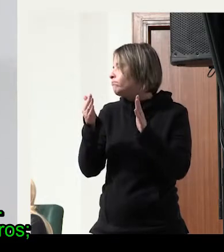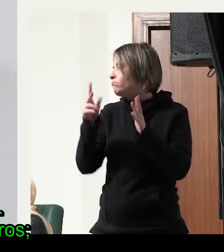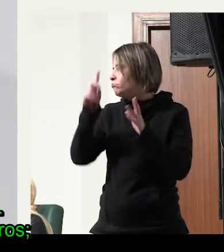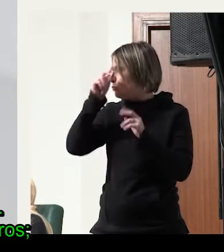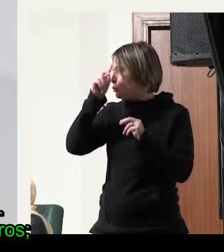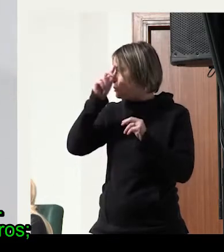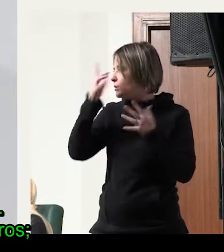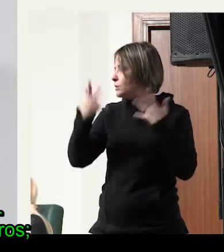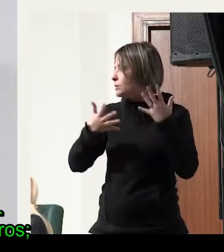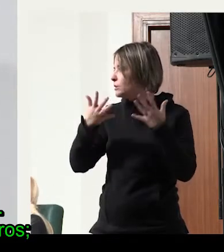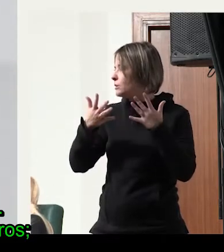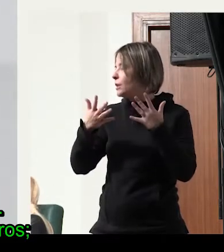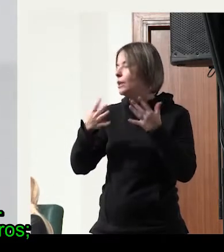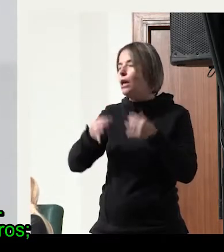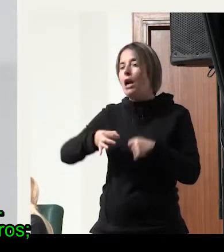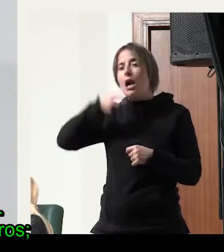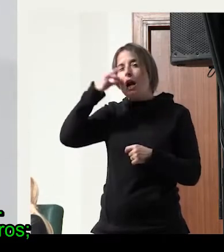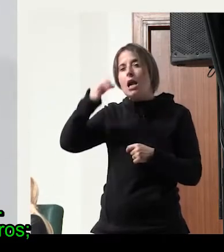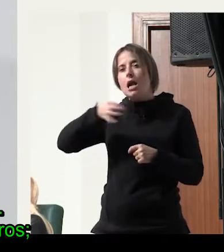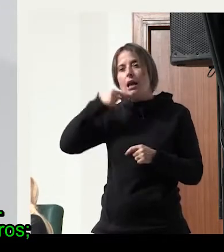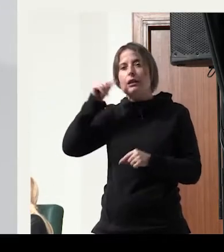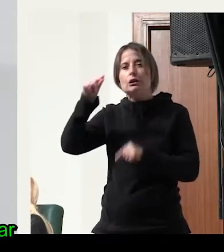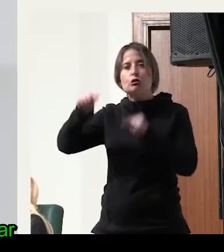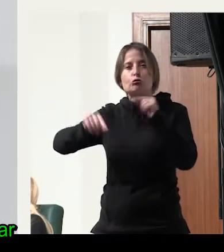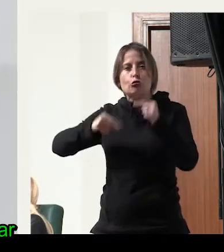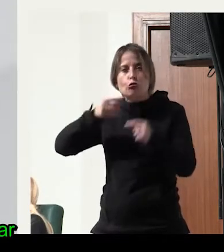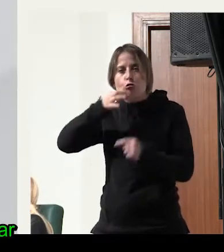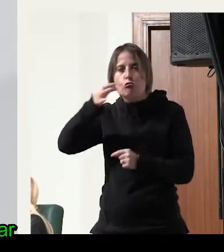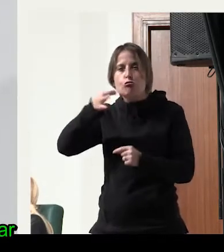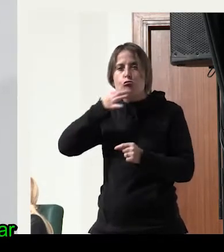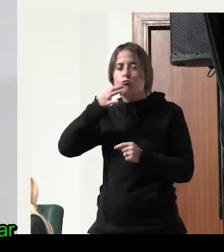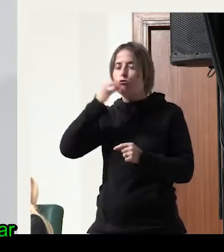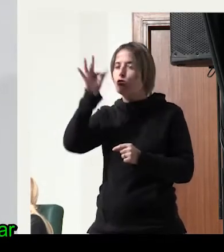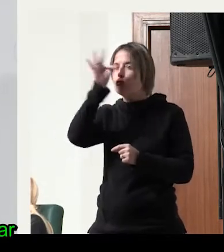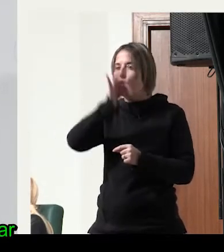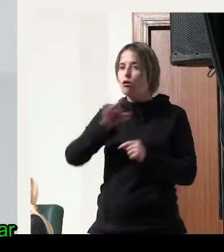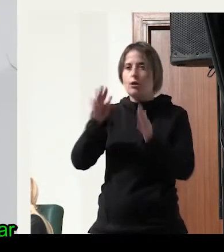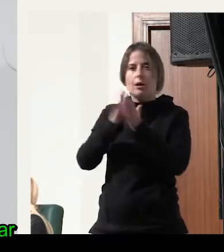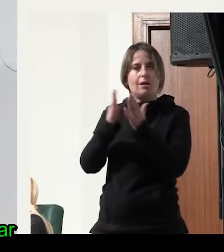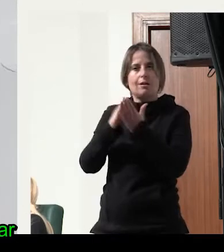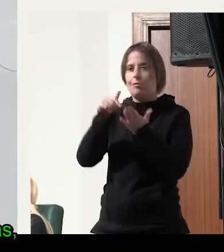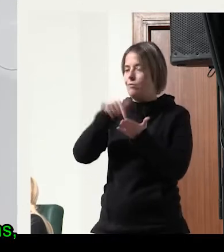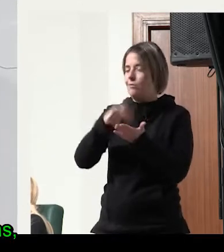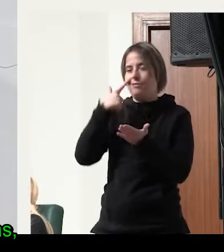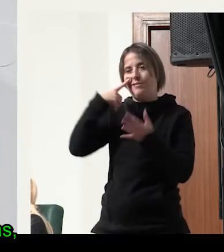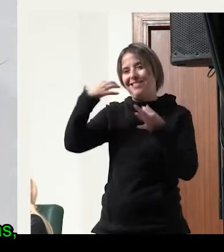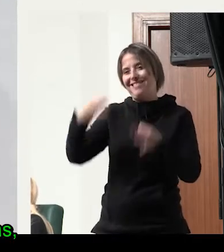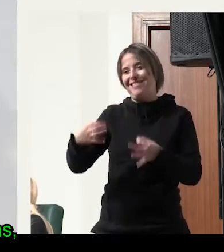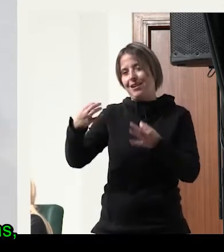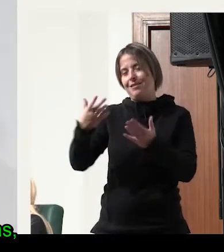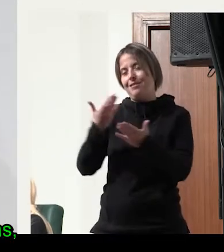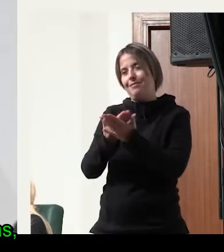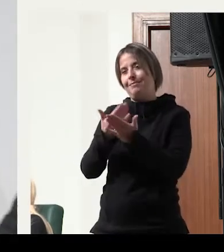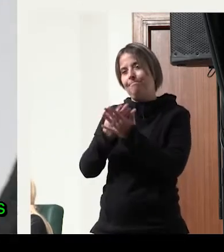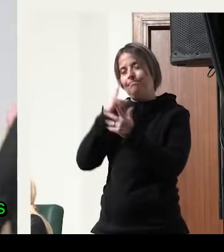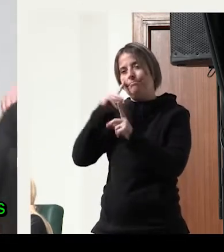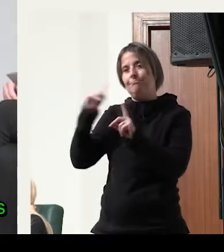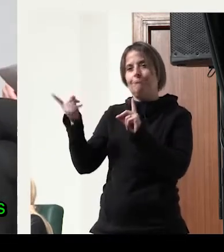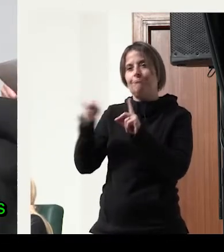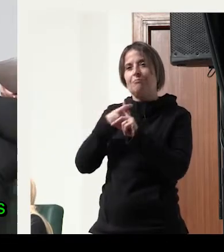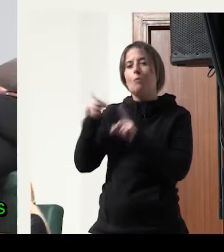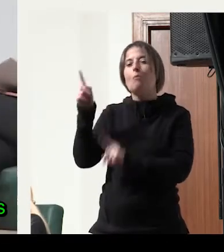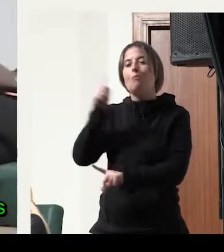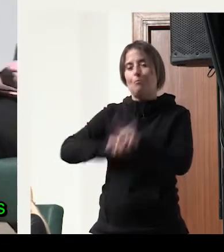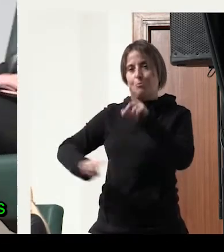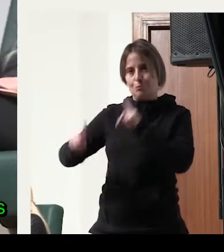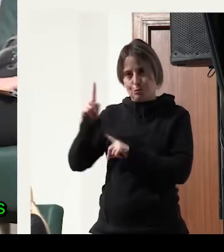de discursos, de cosas, de libros, no, estoy hablando de que tenemos que identificar también ese tipo de problemas, y igual una de